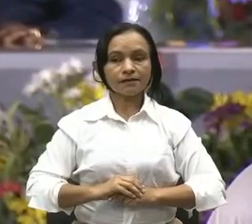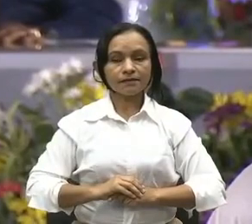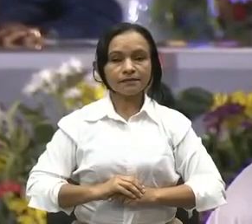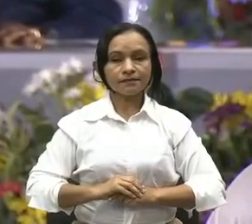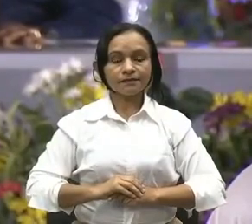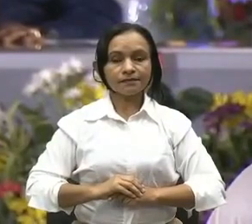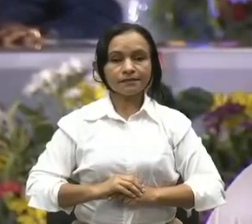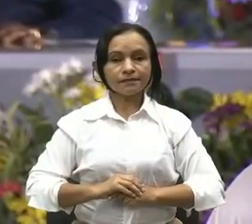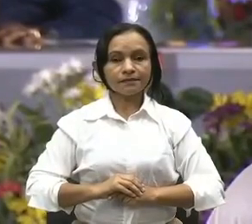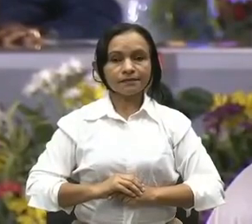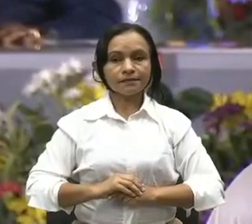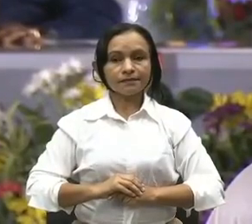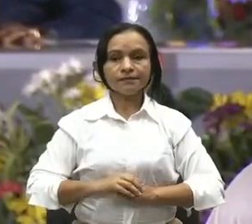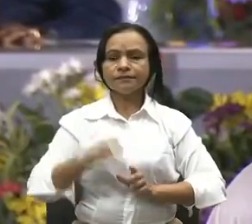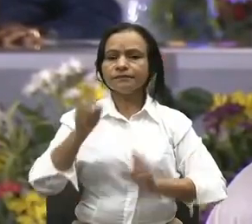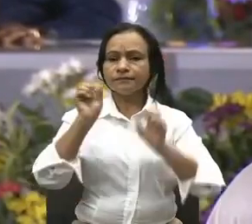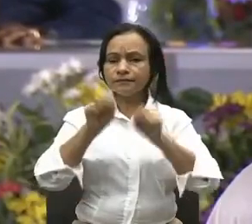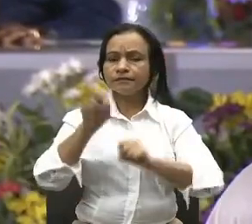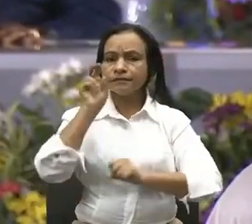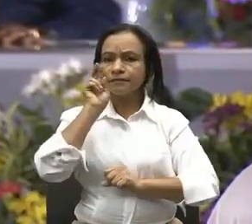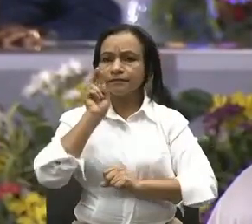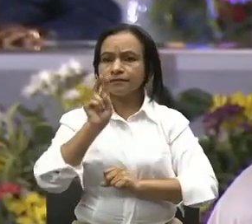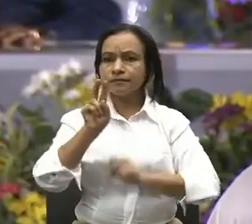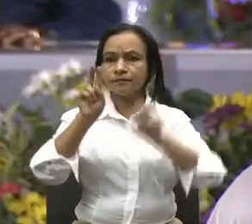para ver